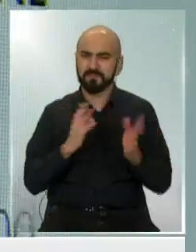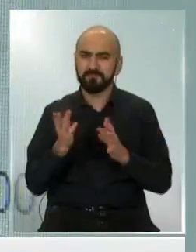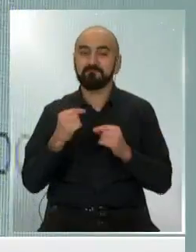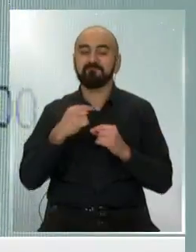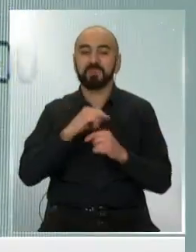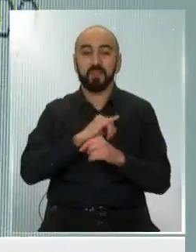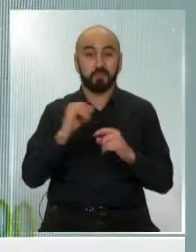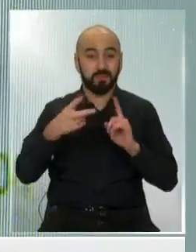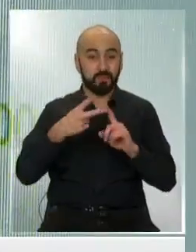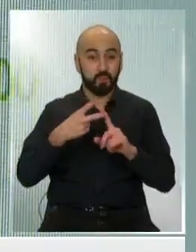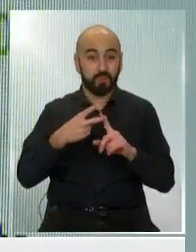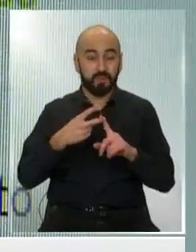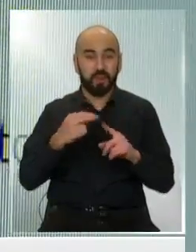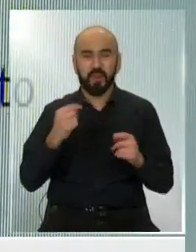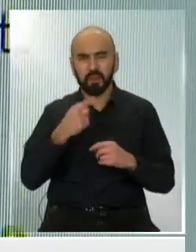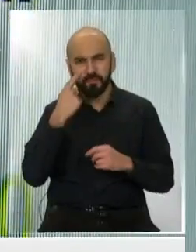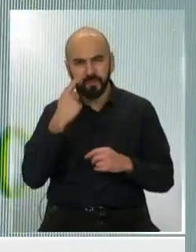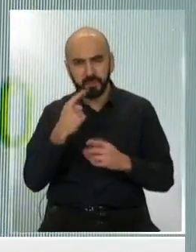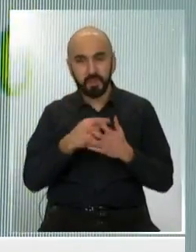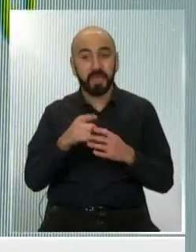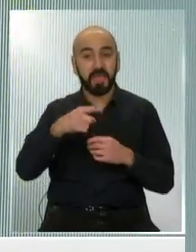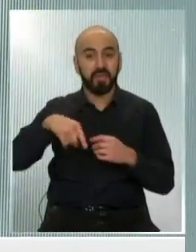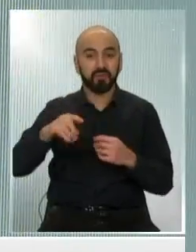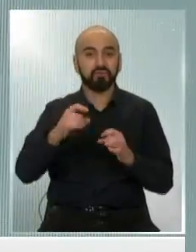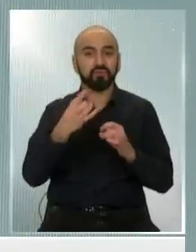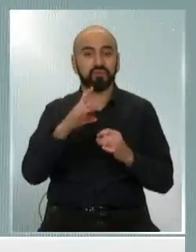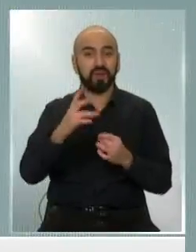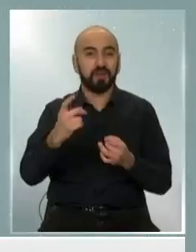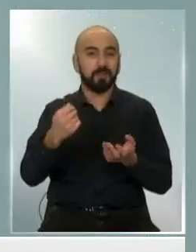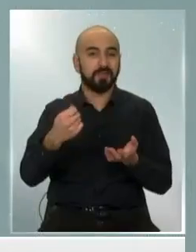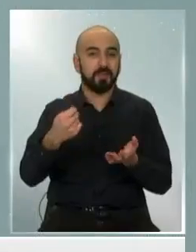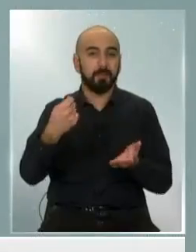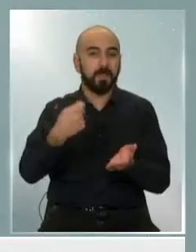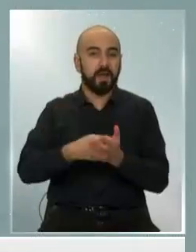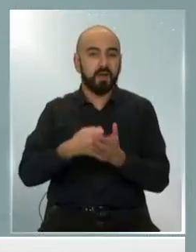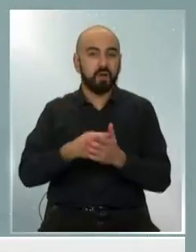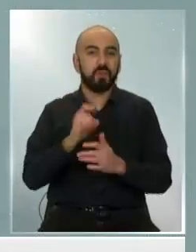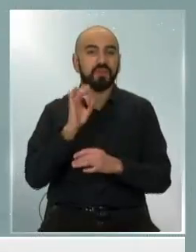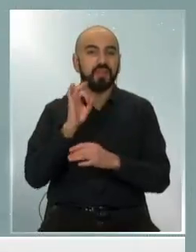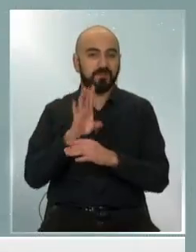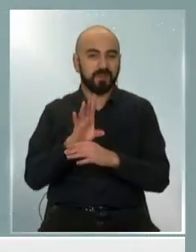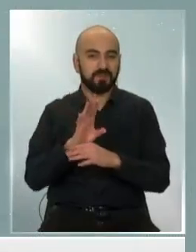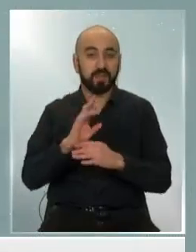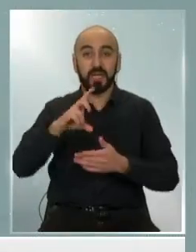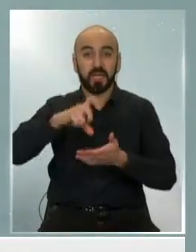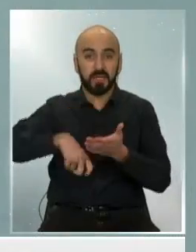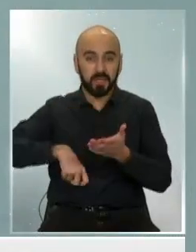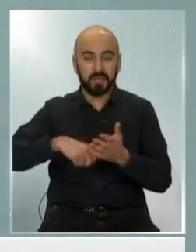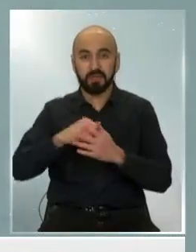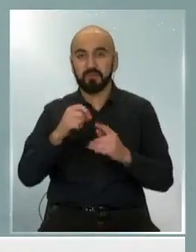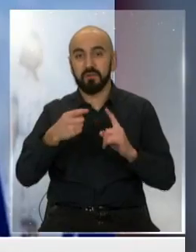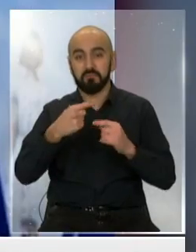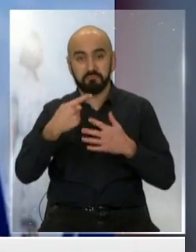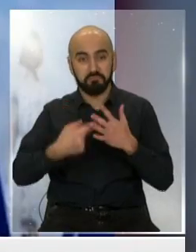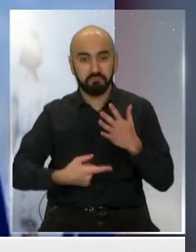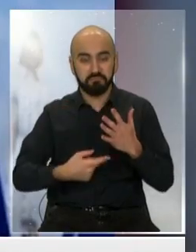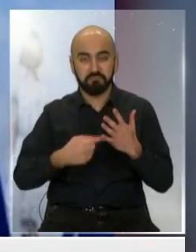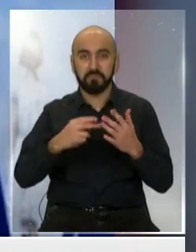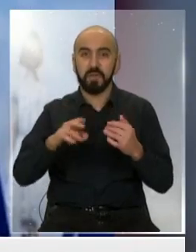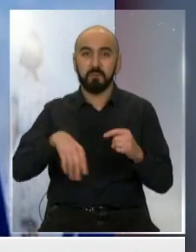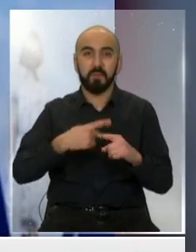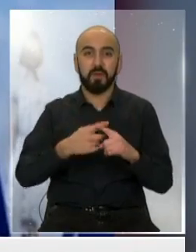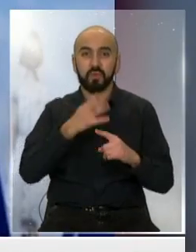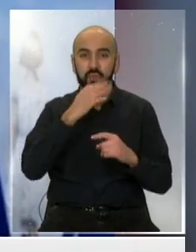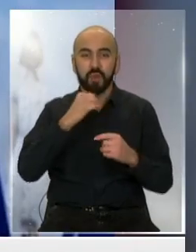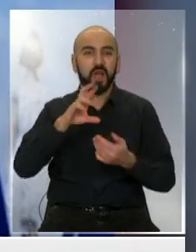indicio puntual es que estos tipos solamente pedían pagos por transferencia. Nada de tarjeta de crédito, nada de Transbank, y además no tenían